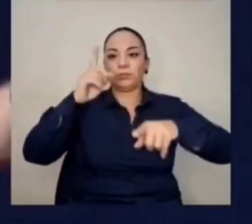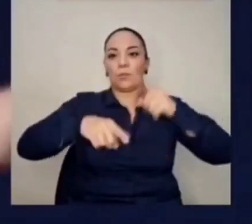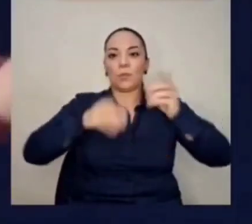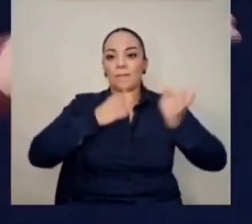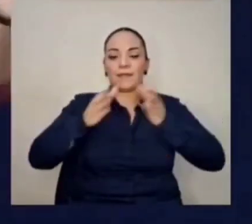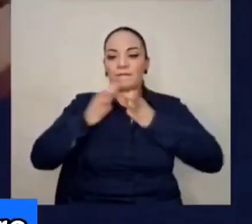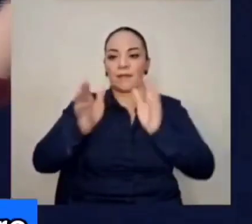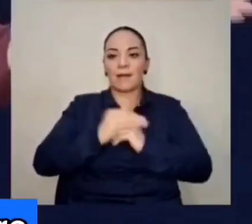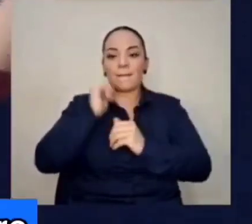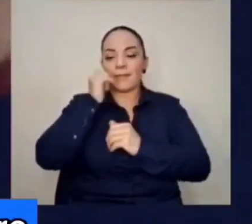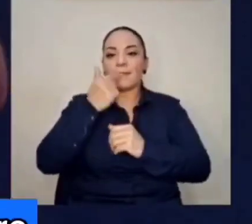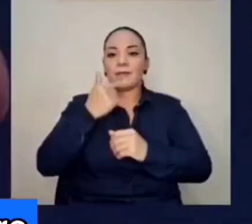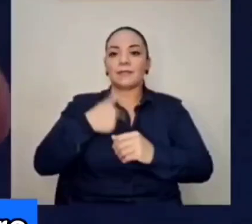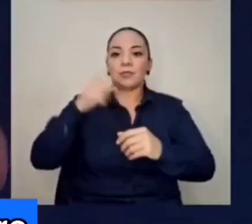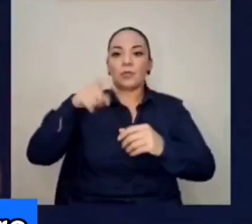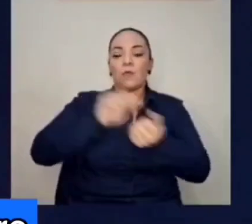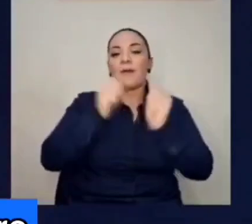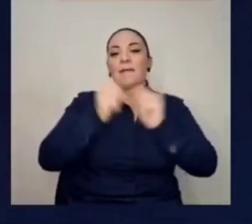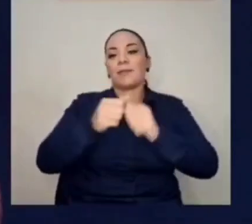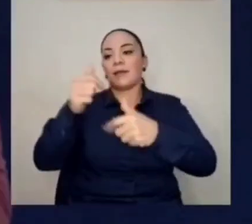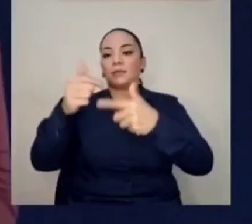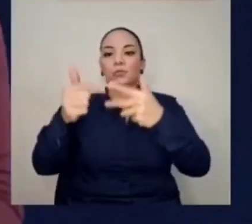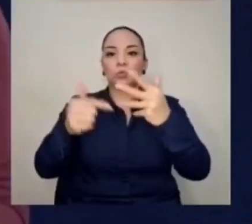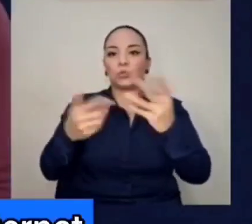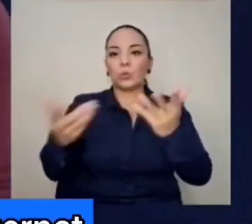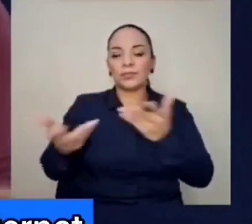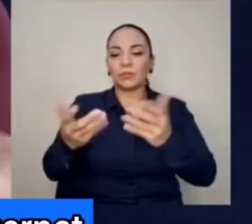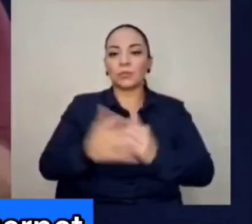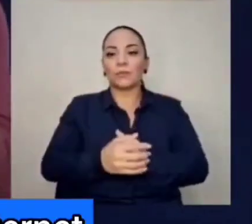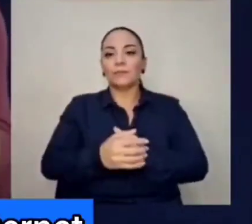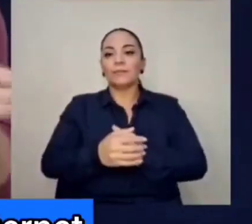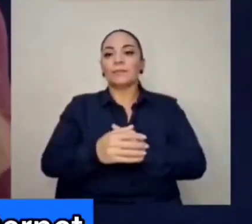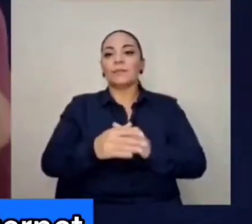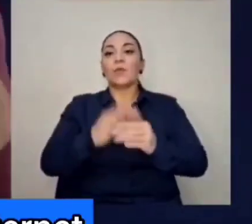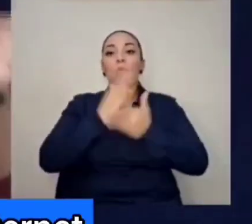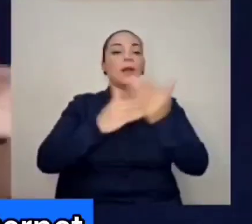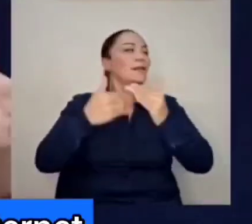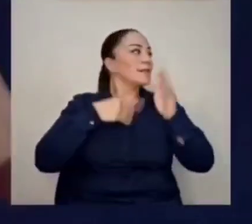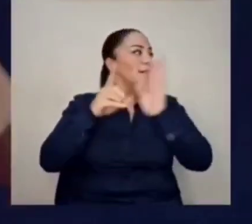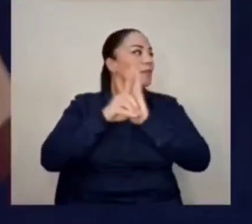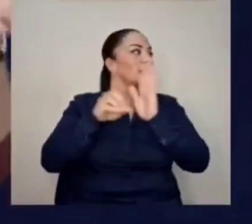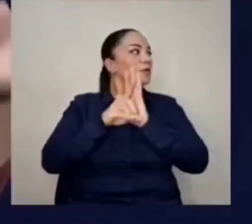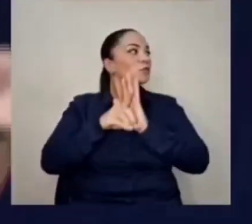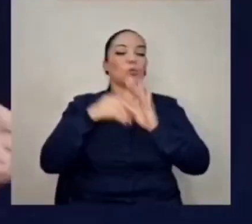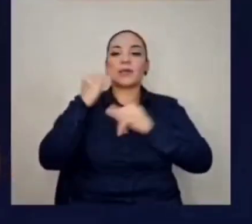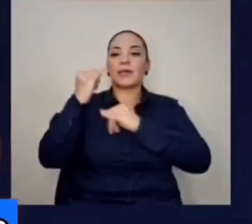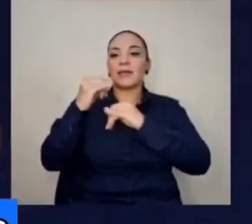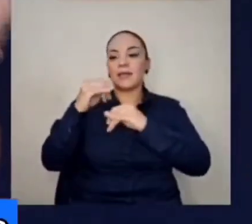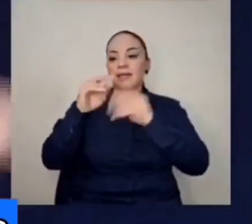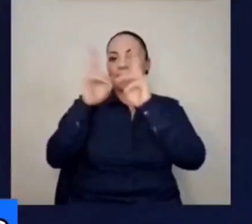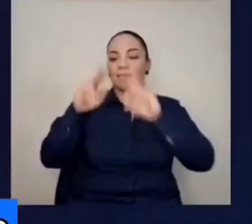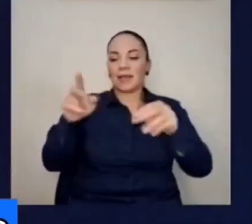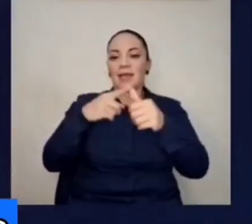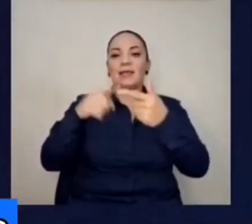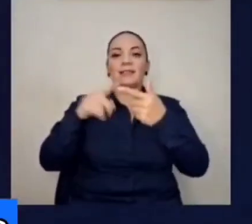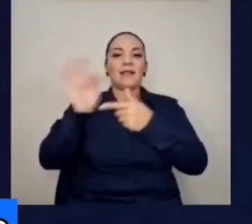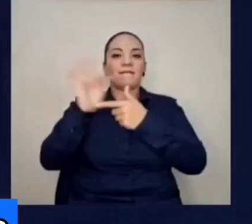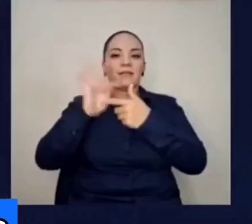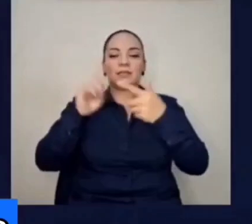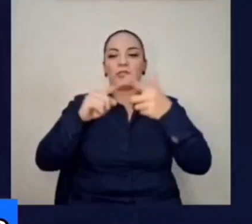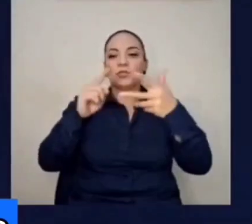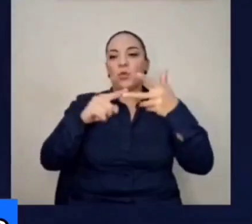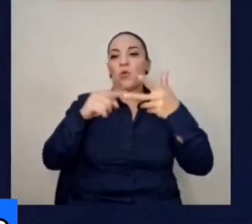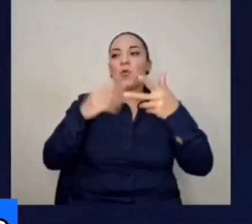mañana me van a decir que tengo que cambiar esto por lo otro, o que si alguien tiene derecho a tener internet, o tener televisión, o tener tantas